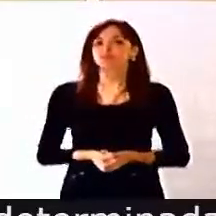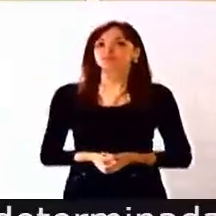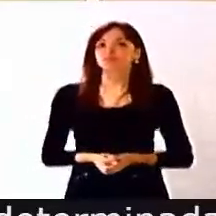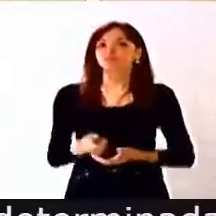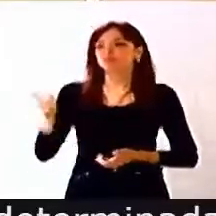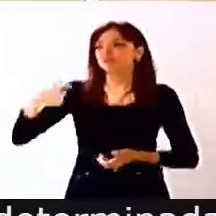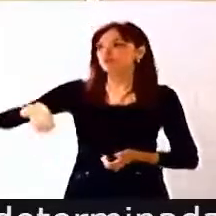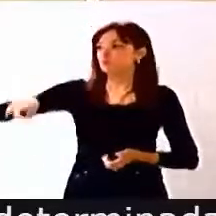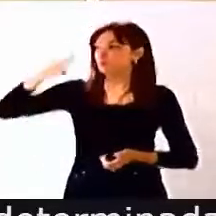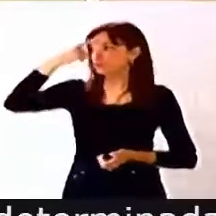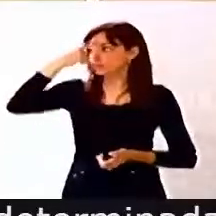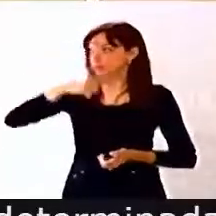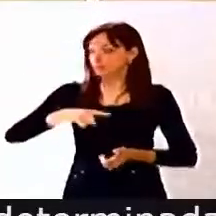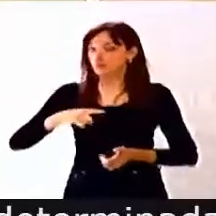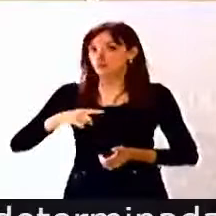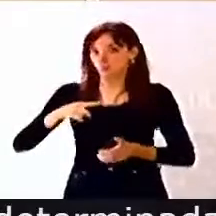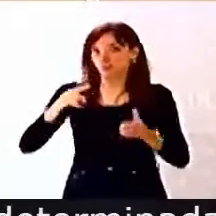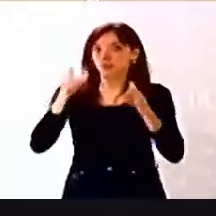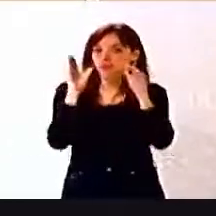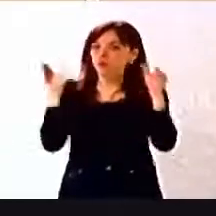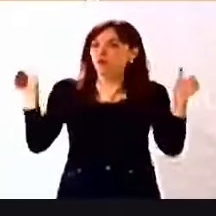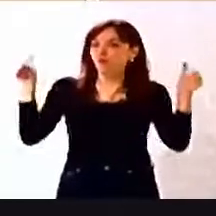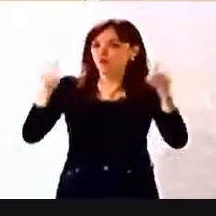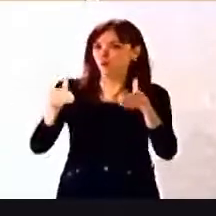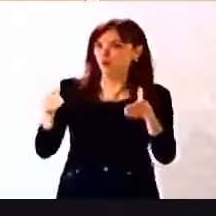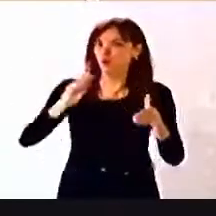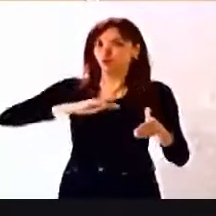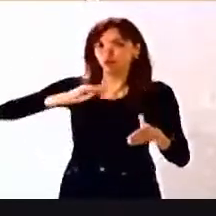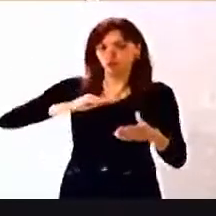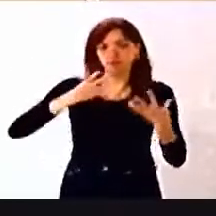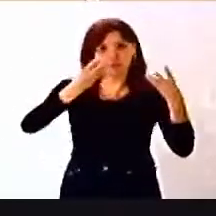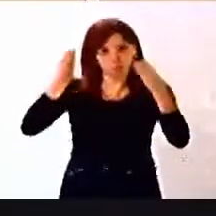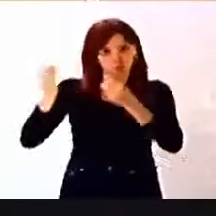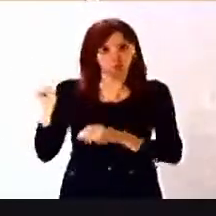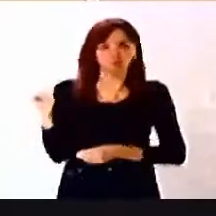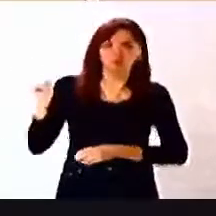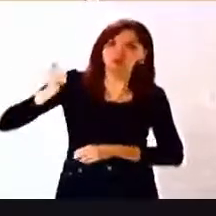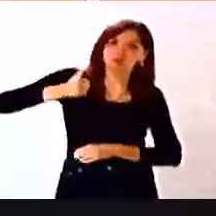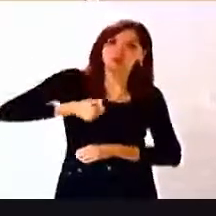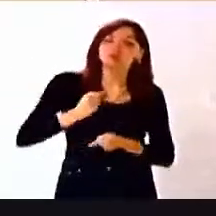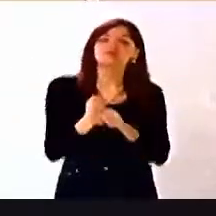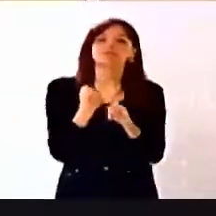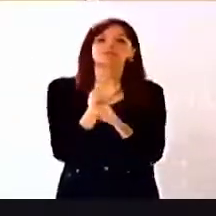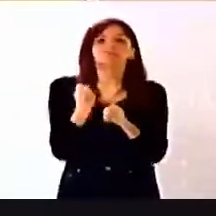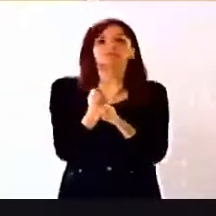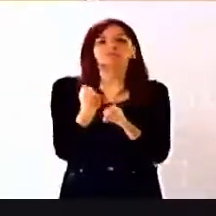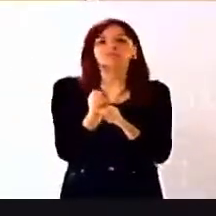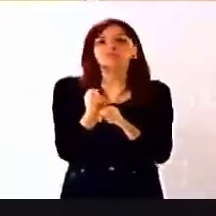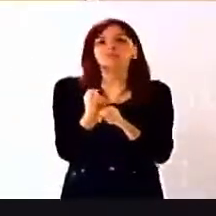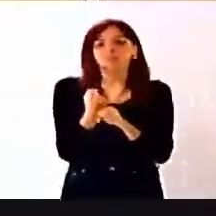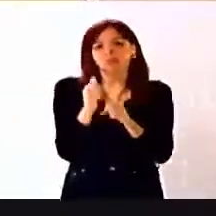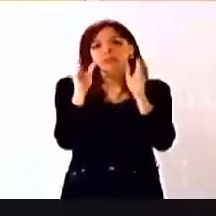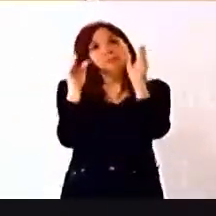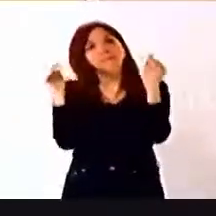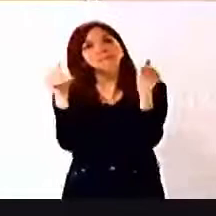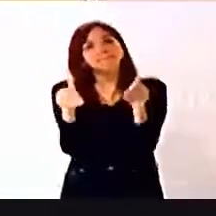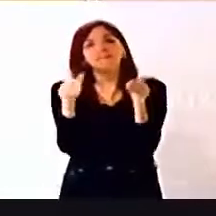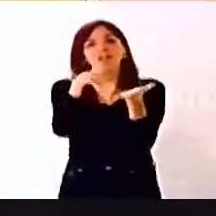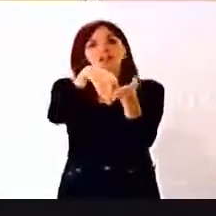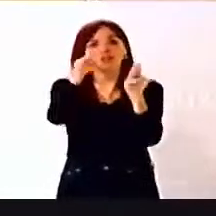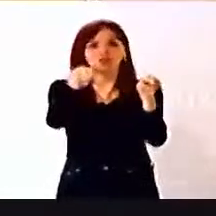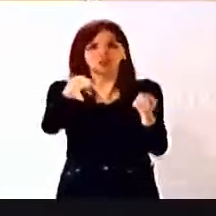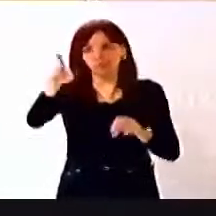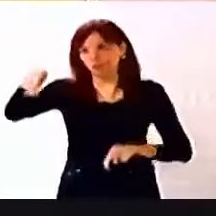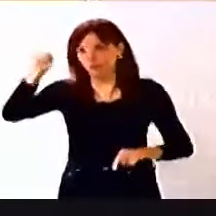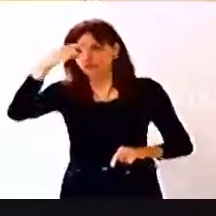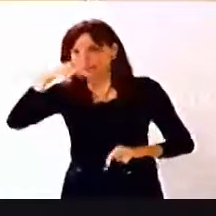Saben que nos hemos dedicado mucho a trabajar sobre los centros